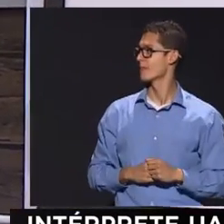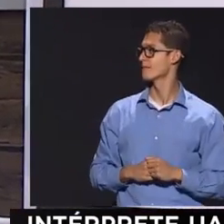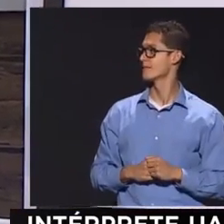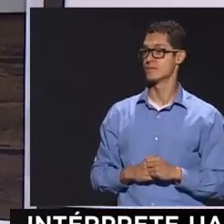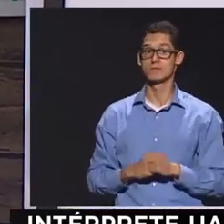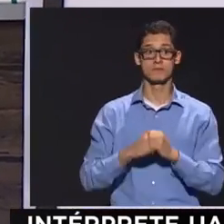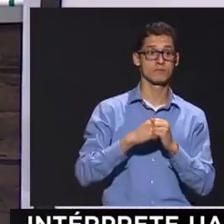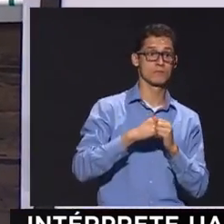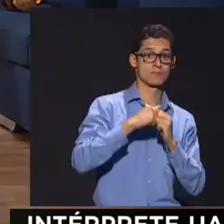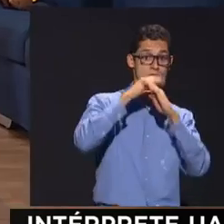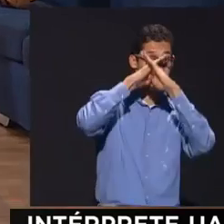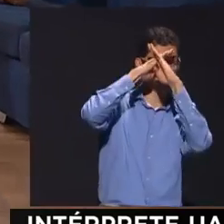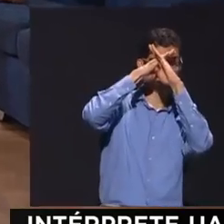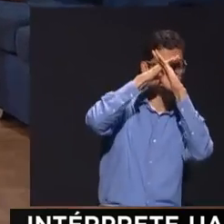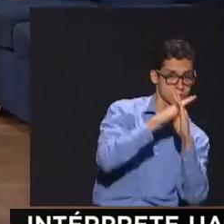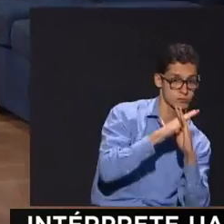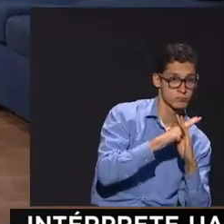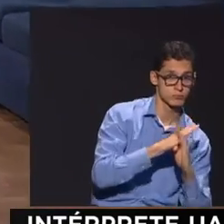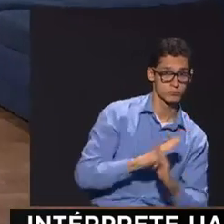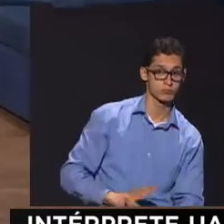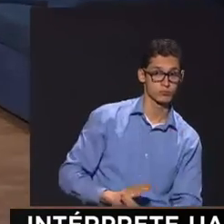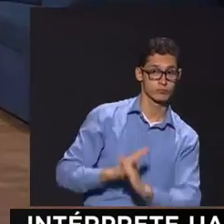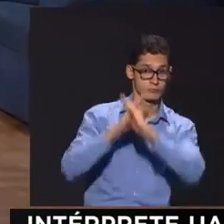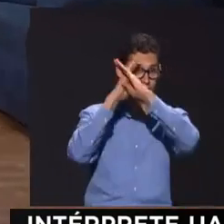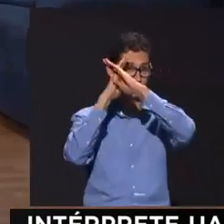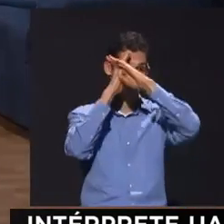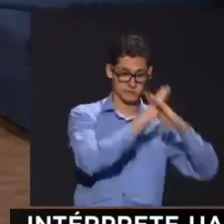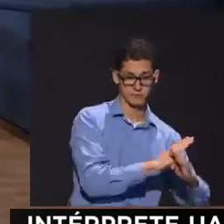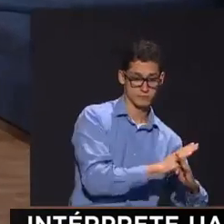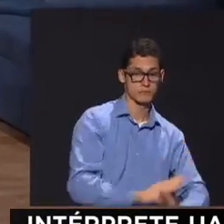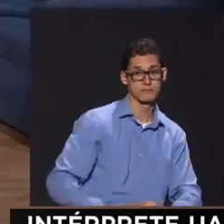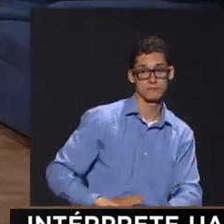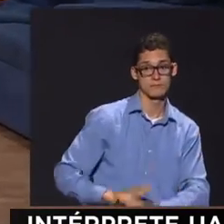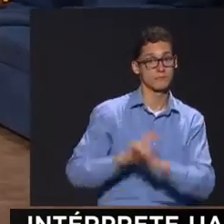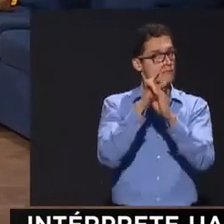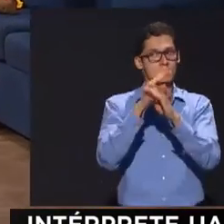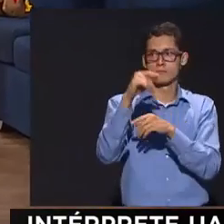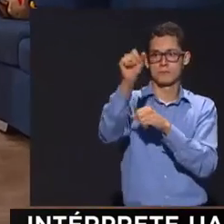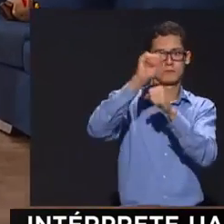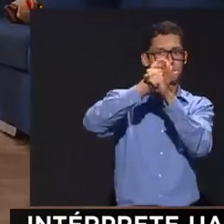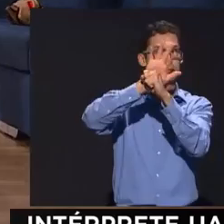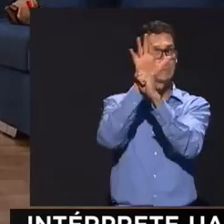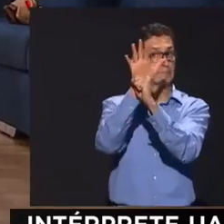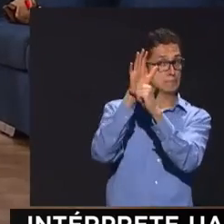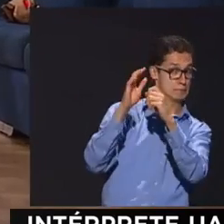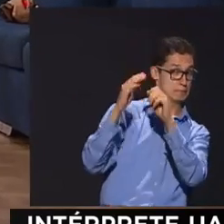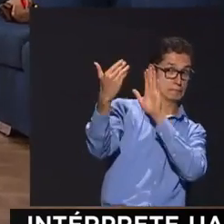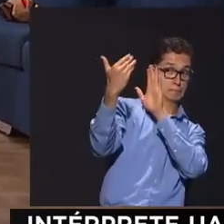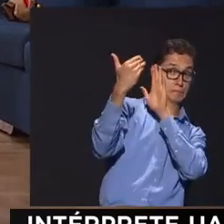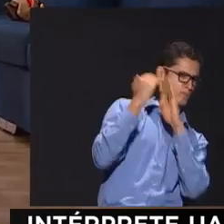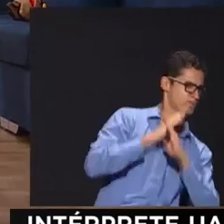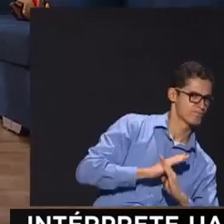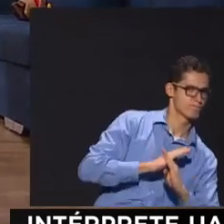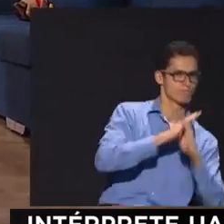de lo que va hacia abajo abajo abajo como te salga los importes que damos hacia el centro